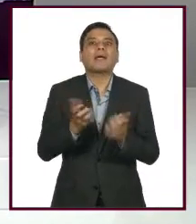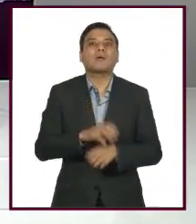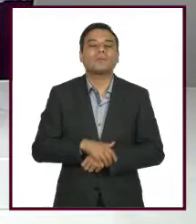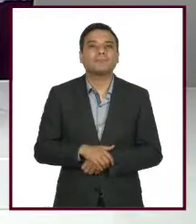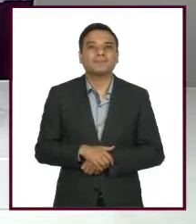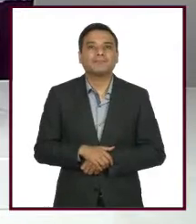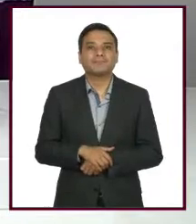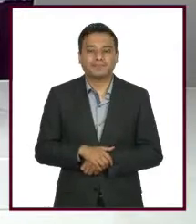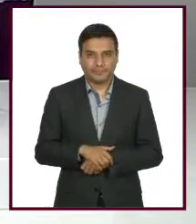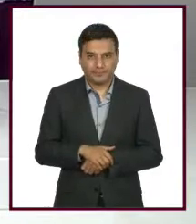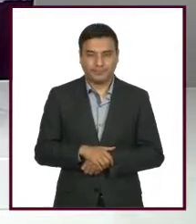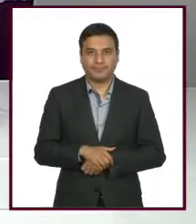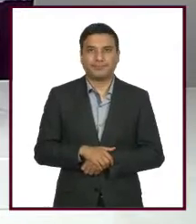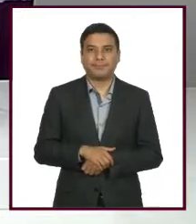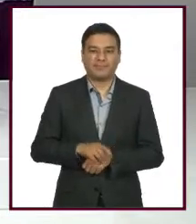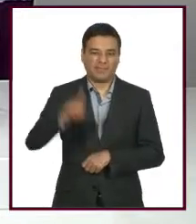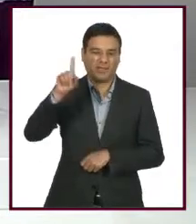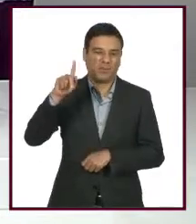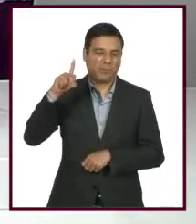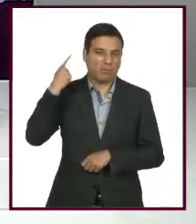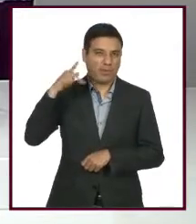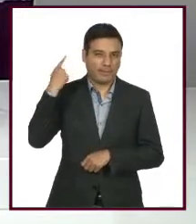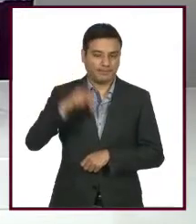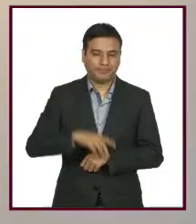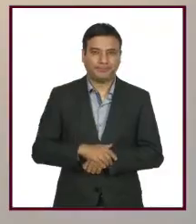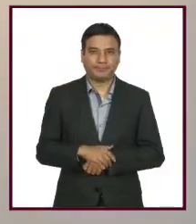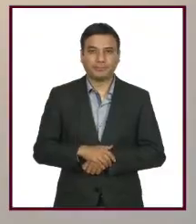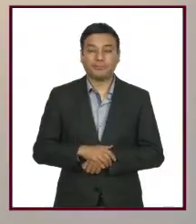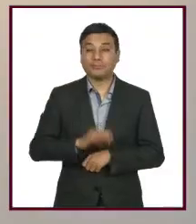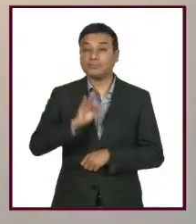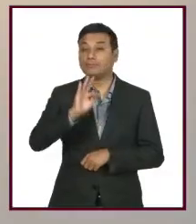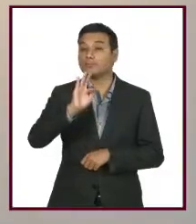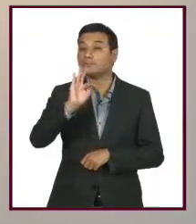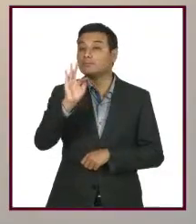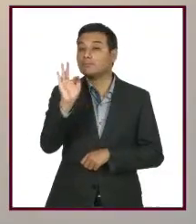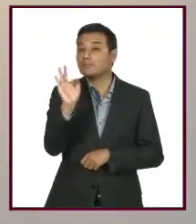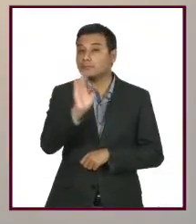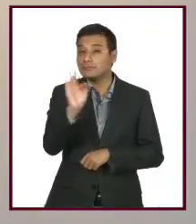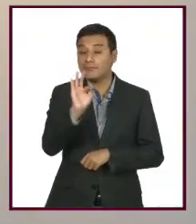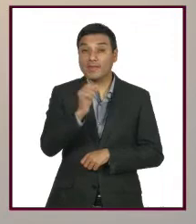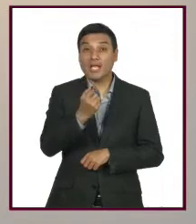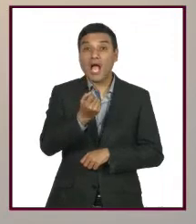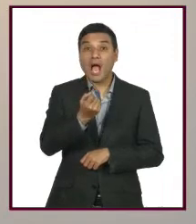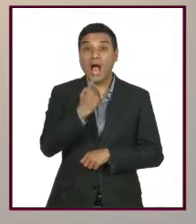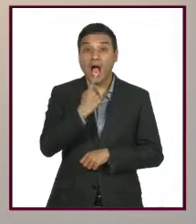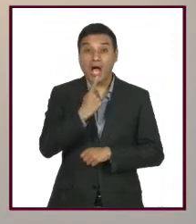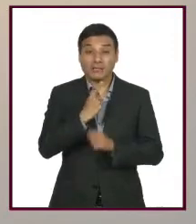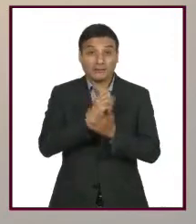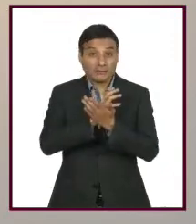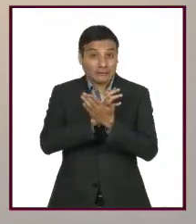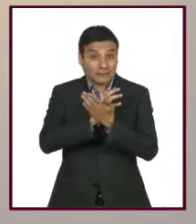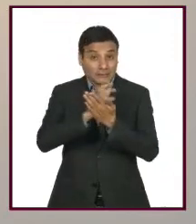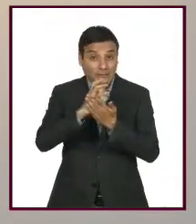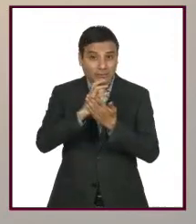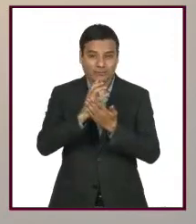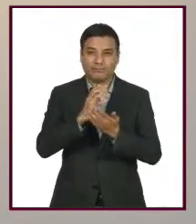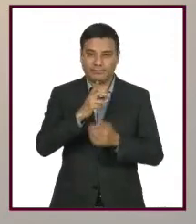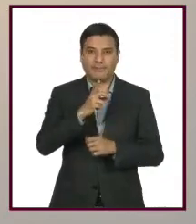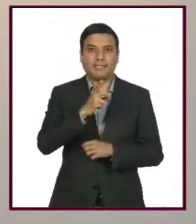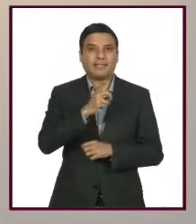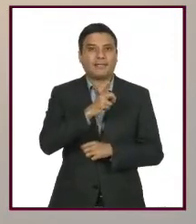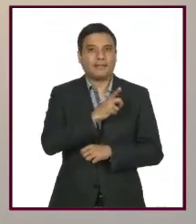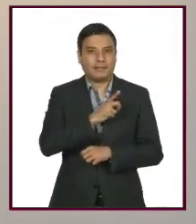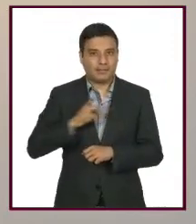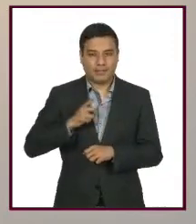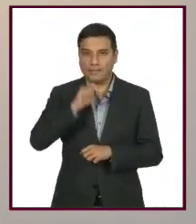coronel, Sexur, Puebla. Sí, en caso de una sobredosis es importante interrogar